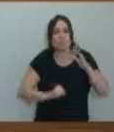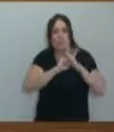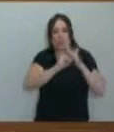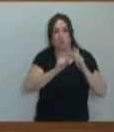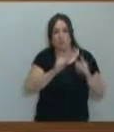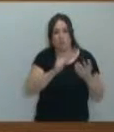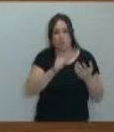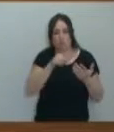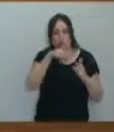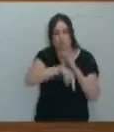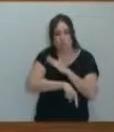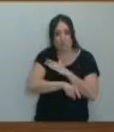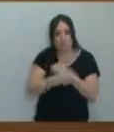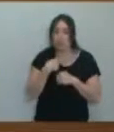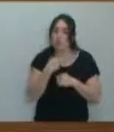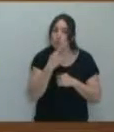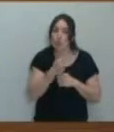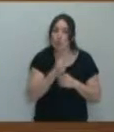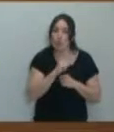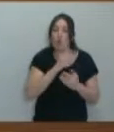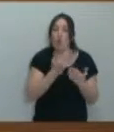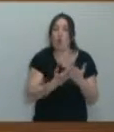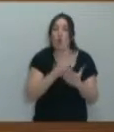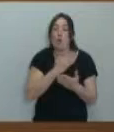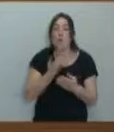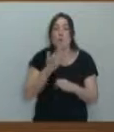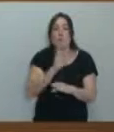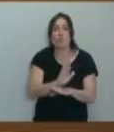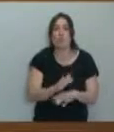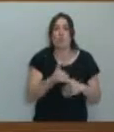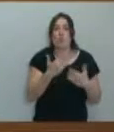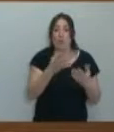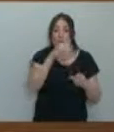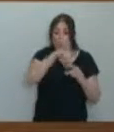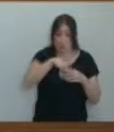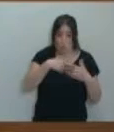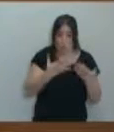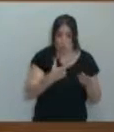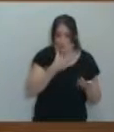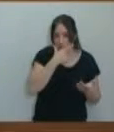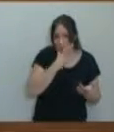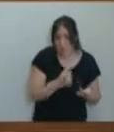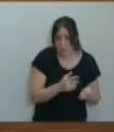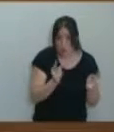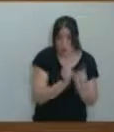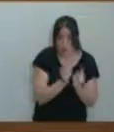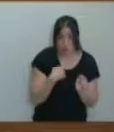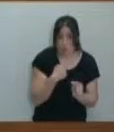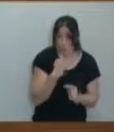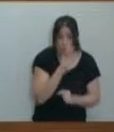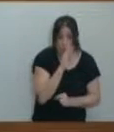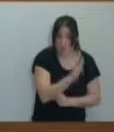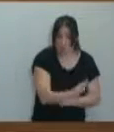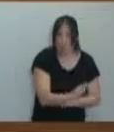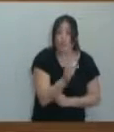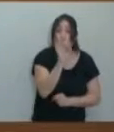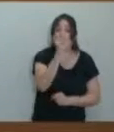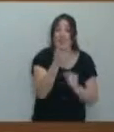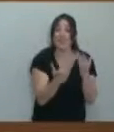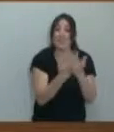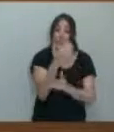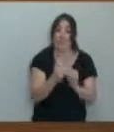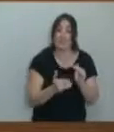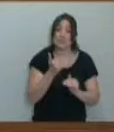ser el contenido de la moción. El contenido de la moción va a ser muy sencillo y muy breve. Vamos a solicitar que en el plazo de 15 días se